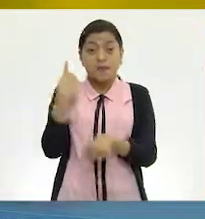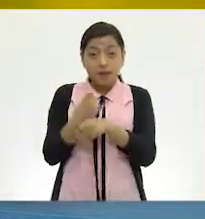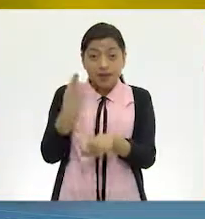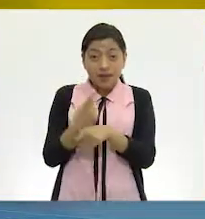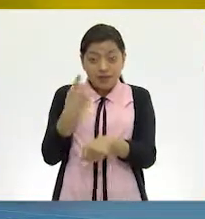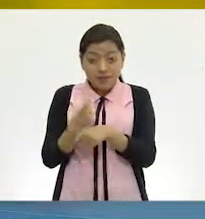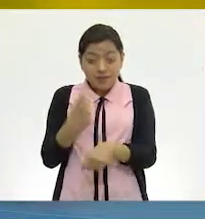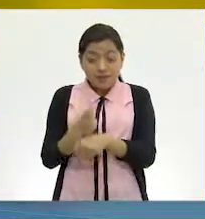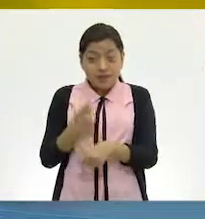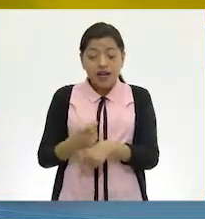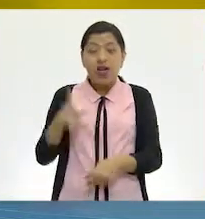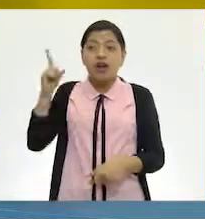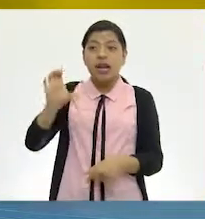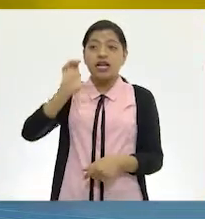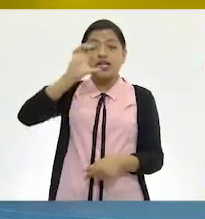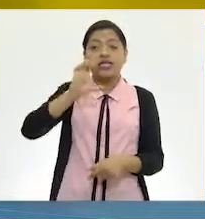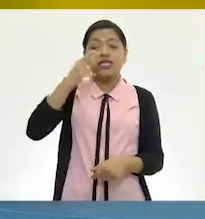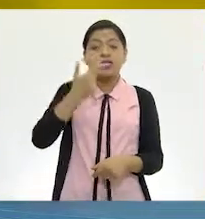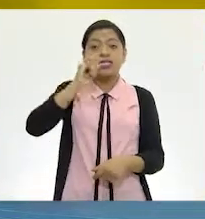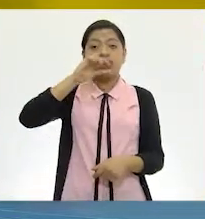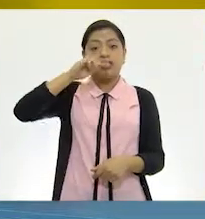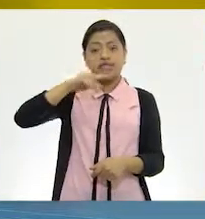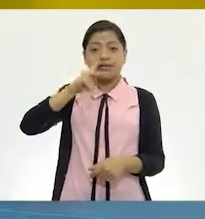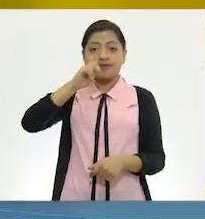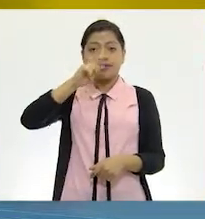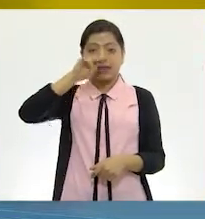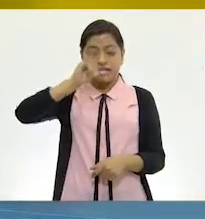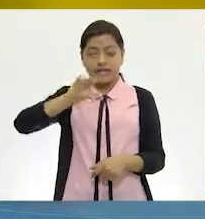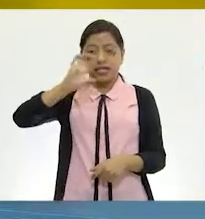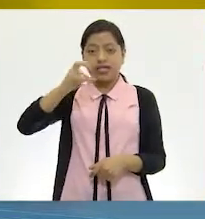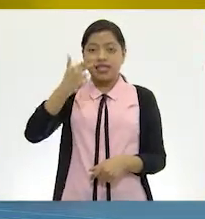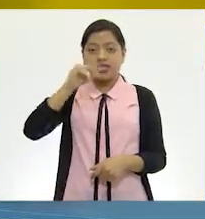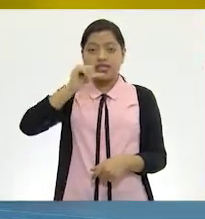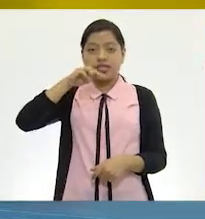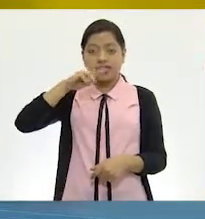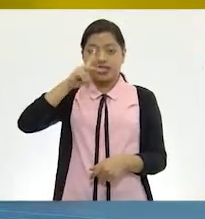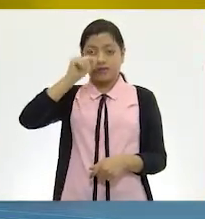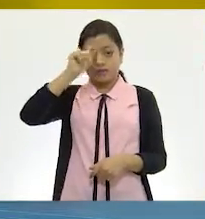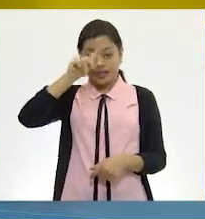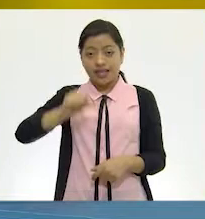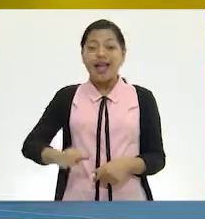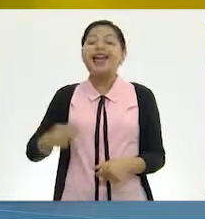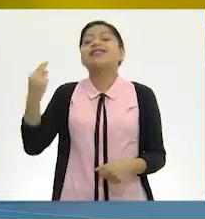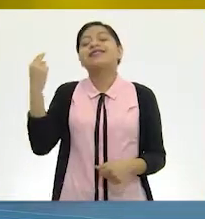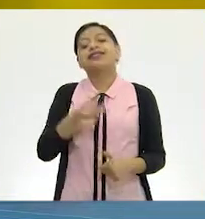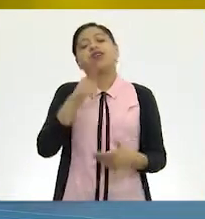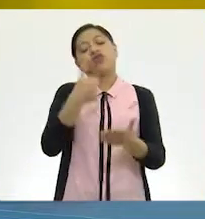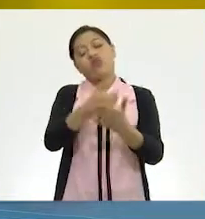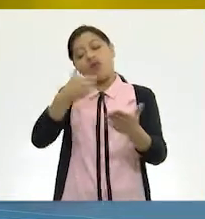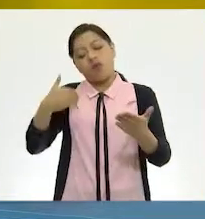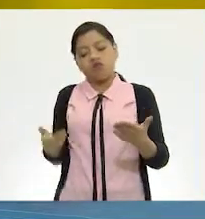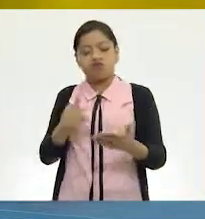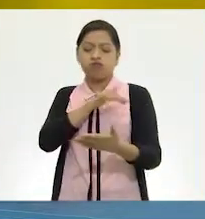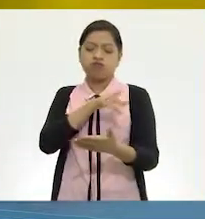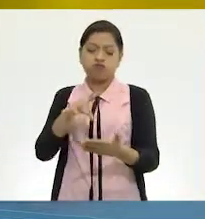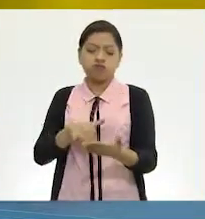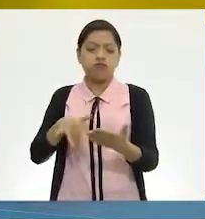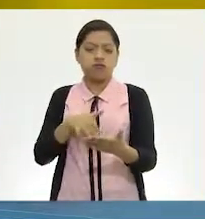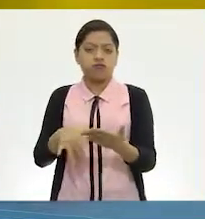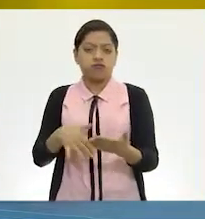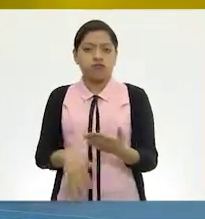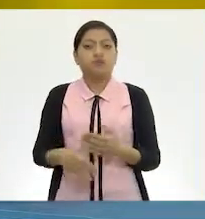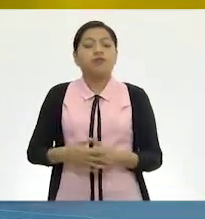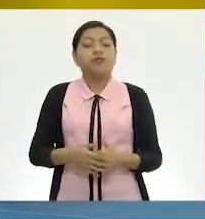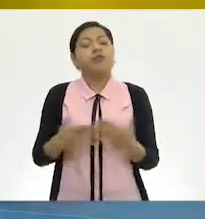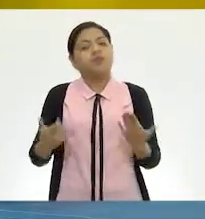ir a nuestro chimpete champata, como tú nos dices, es siempre estudiar muy bien el texto, porque el texto tiene todas las respuestas. Y para